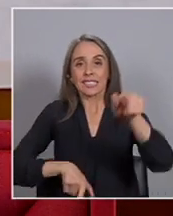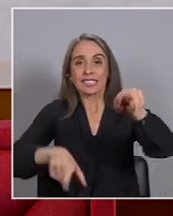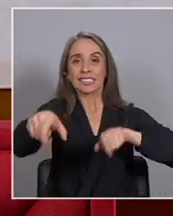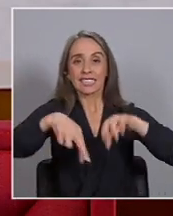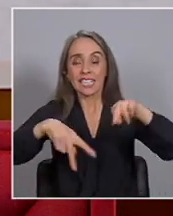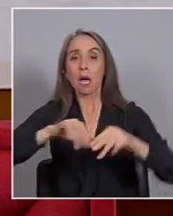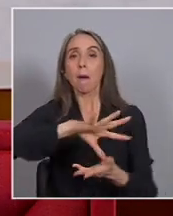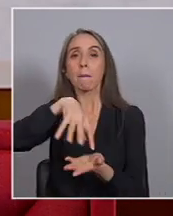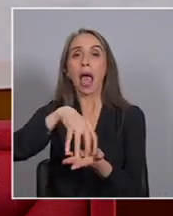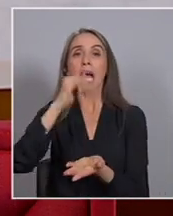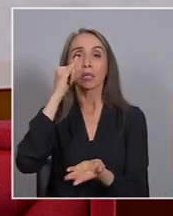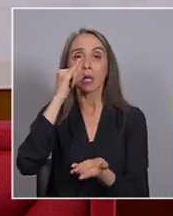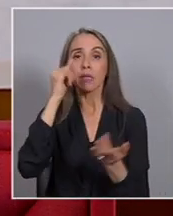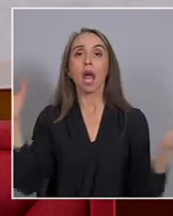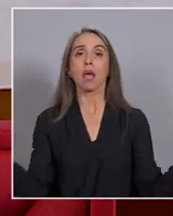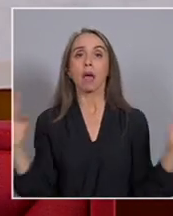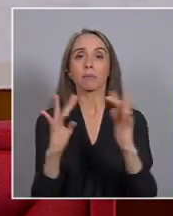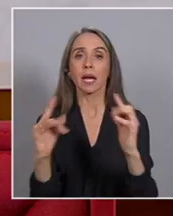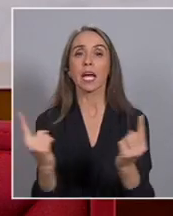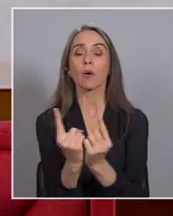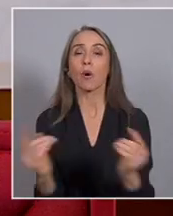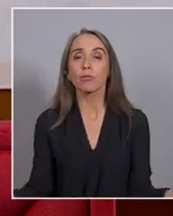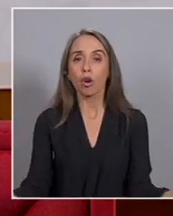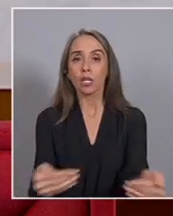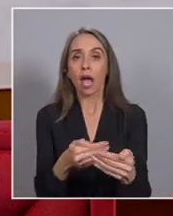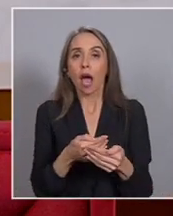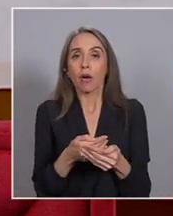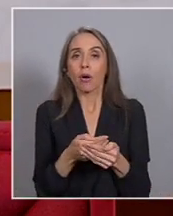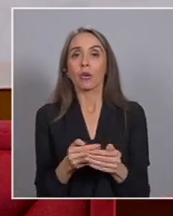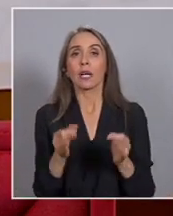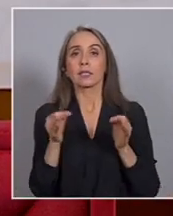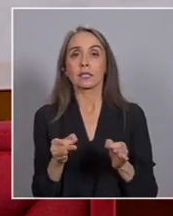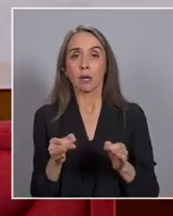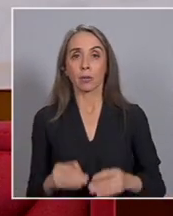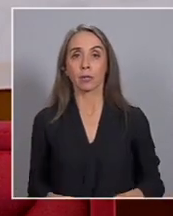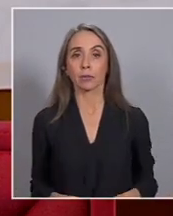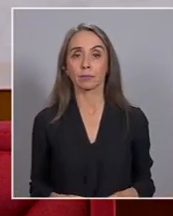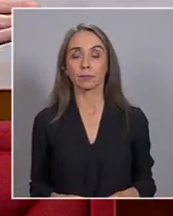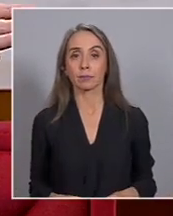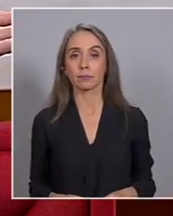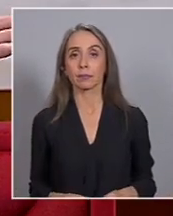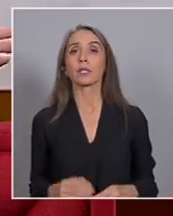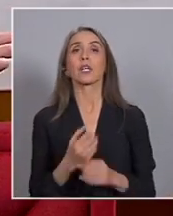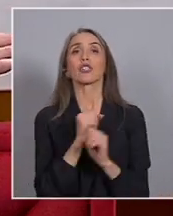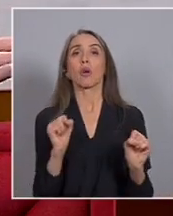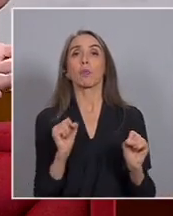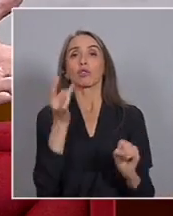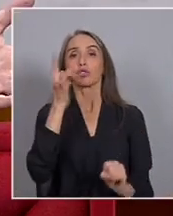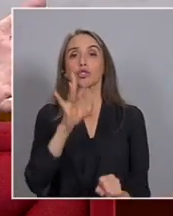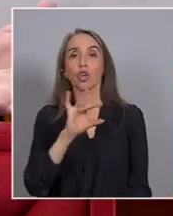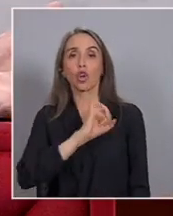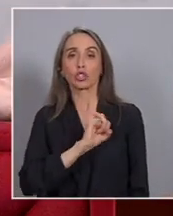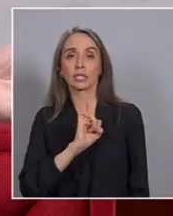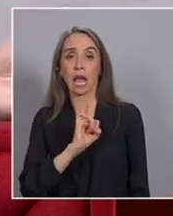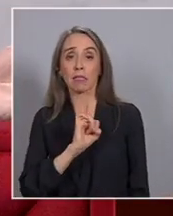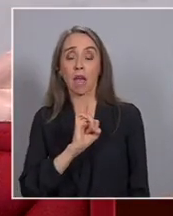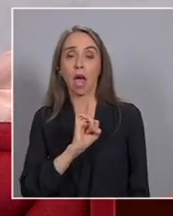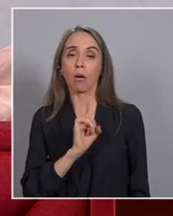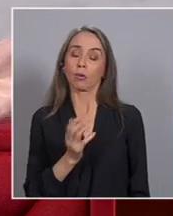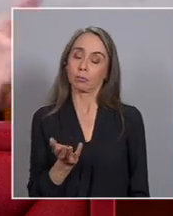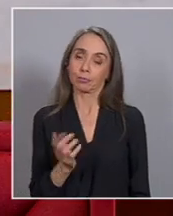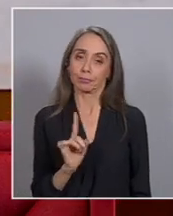verdadero lugar de encuentro que sea acogedor y seguro. Pero no nos podemos quedar en Santiago,